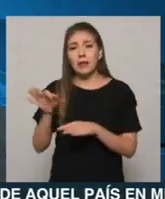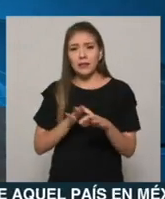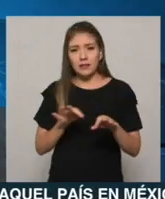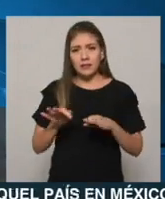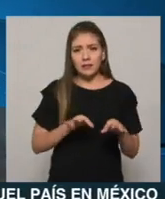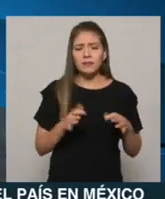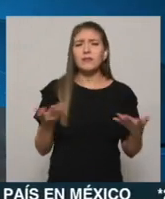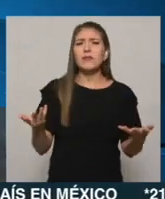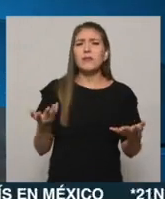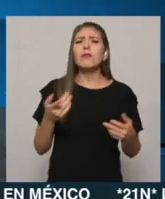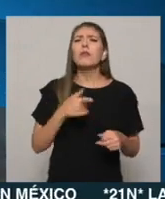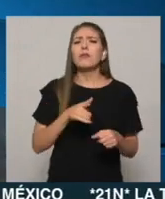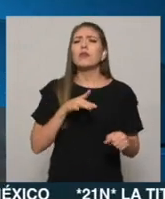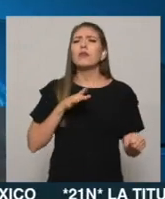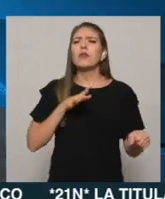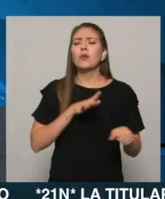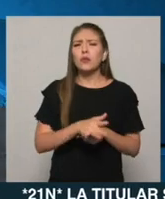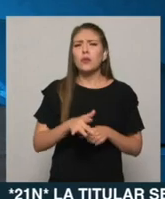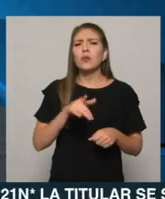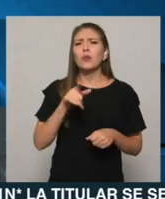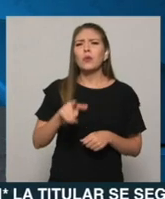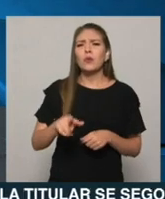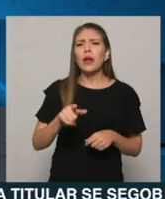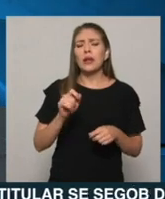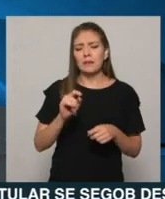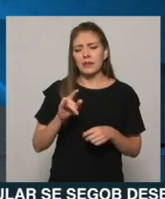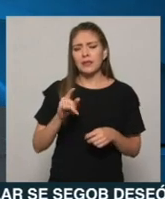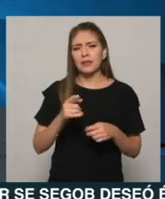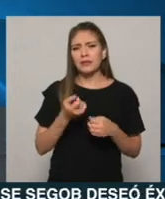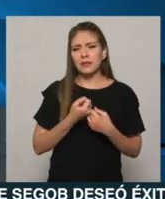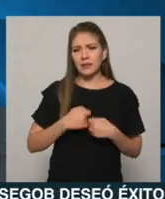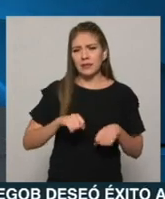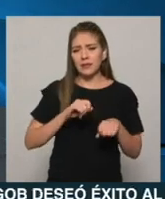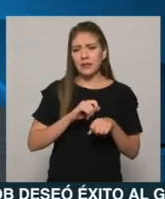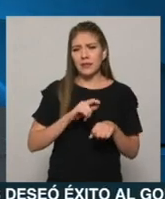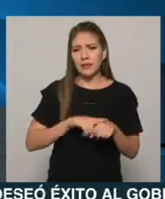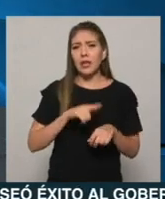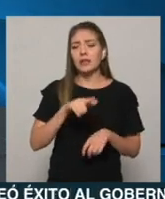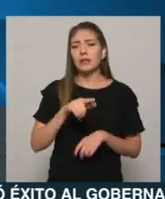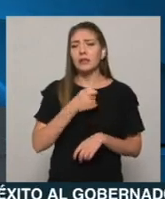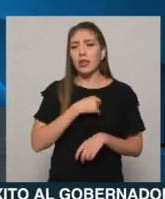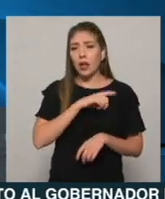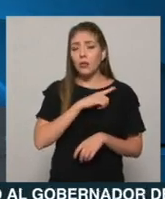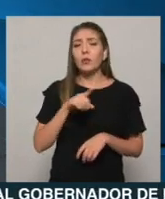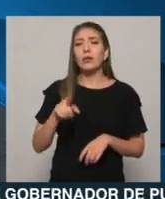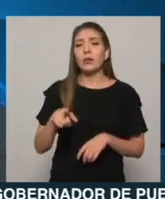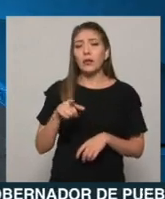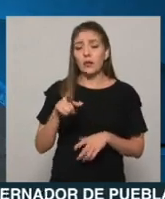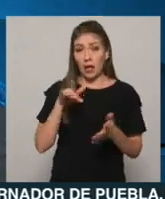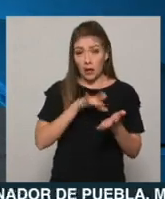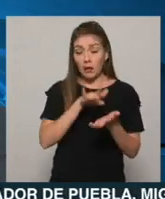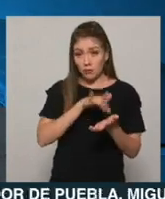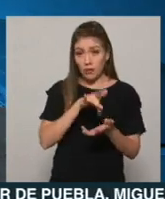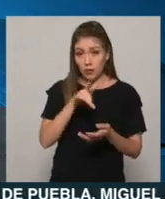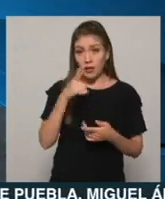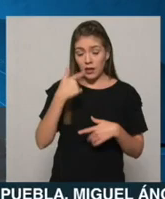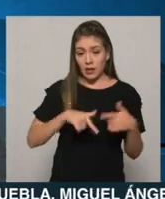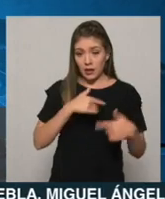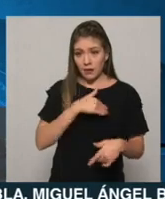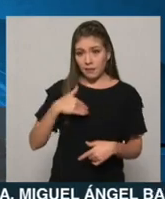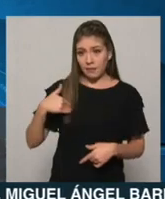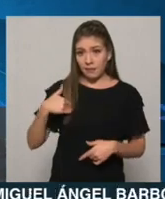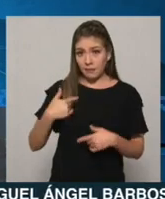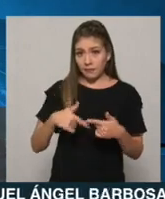la Salud. ¿Cuál es la postura del sector salud al respecto? ¿Ustedes apoyan la lactancia materna? Claro que sí, apoyamos la lactancia